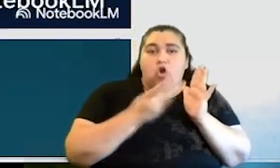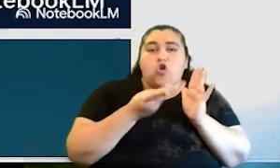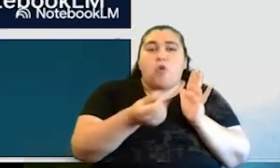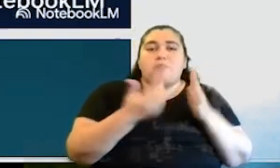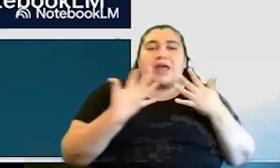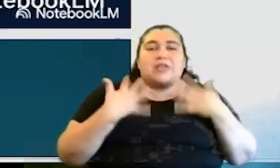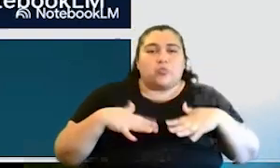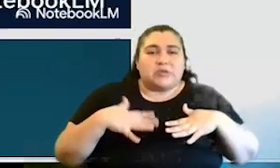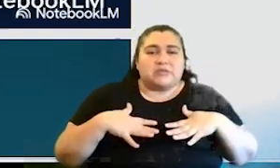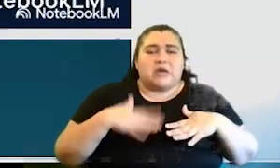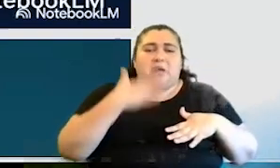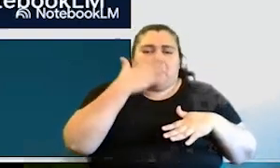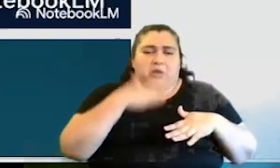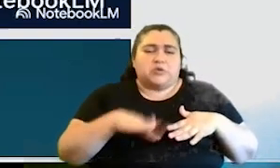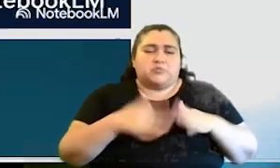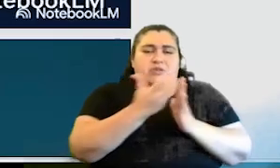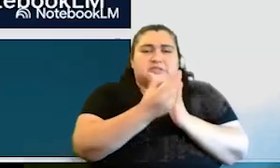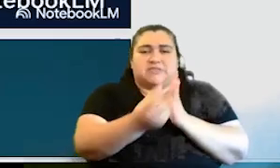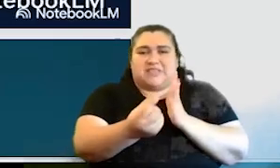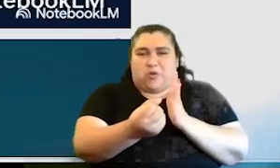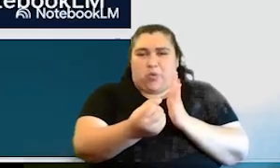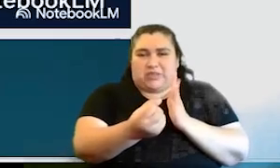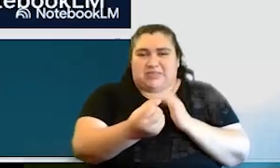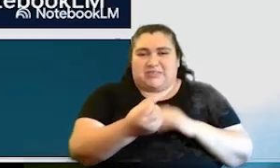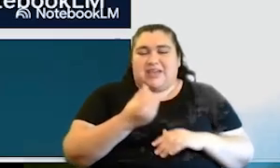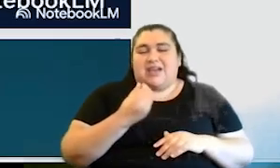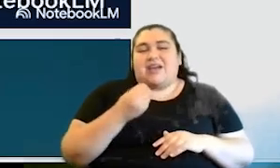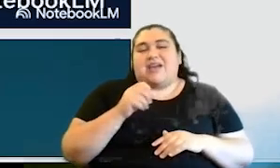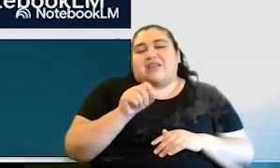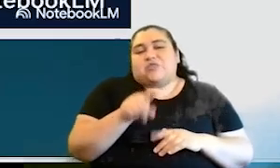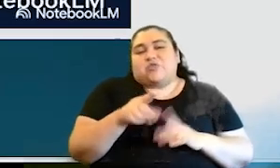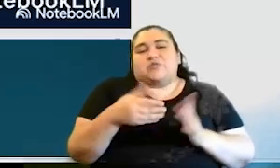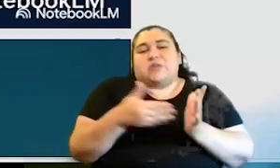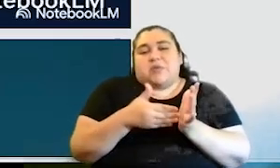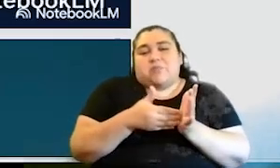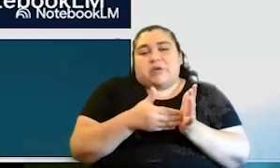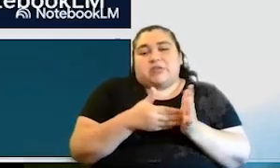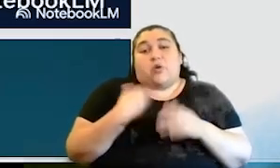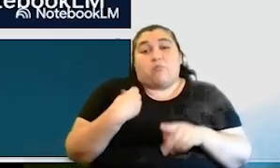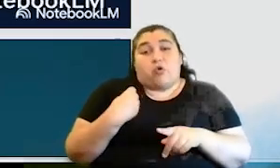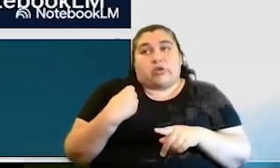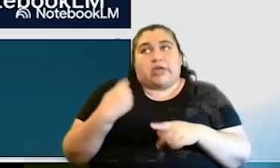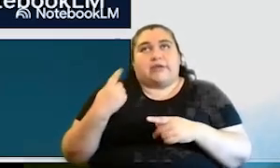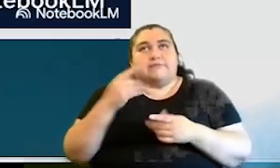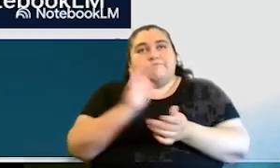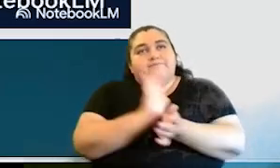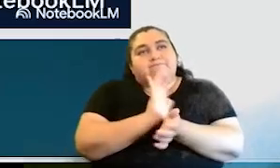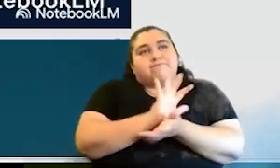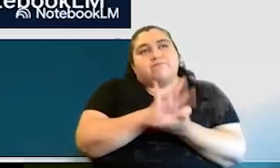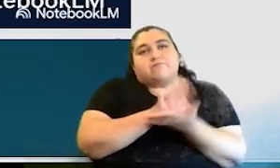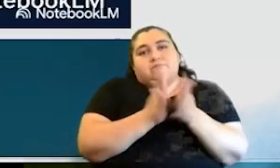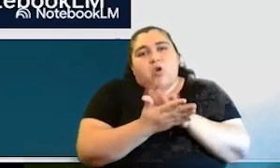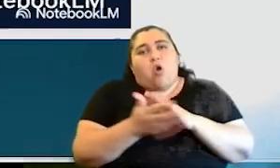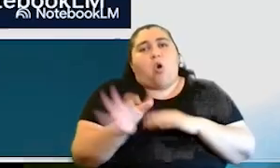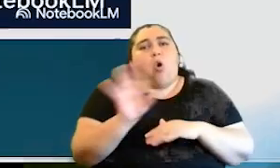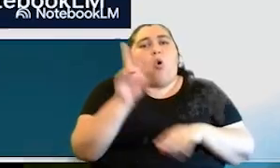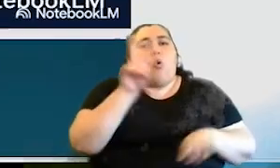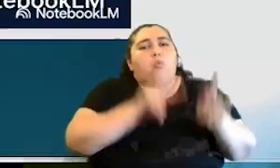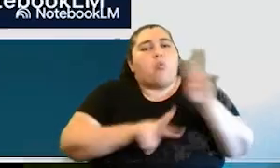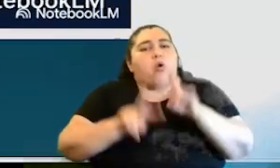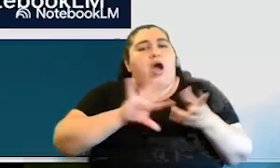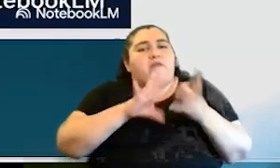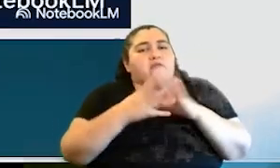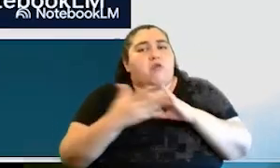después es deducible, pero porque esa indumentaria tendrían que o brindársela en especie o se la dan en dinero para que después ellos